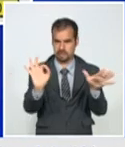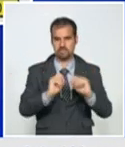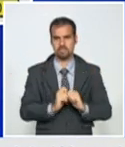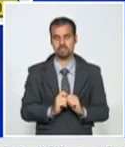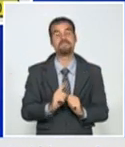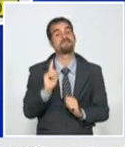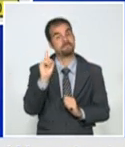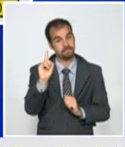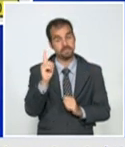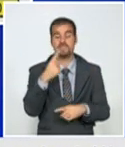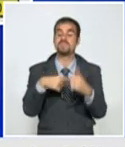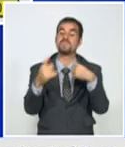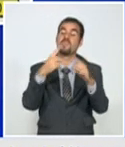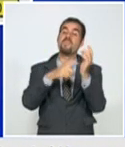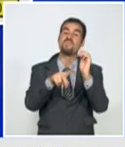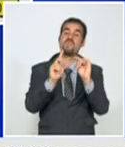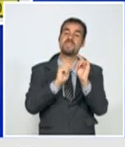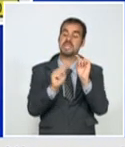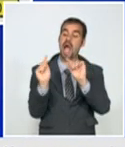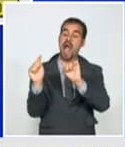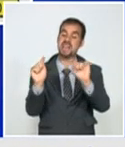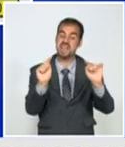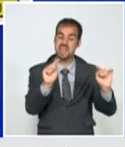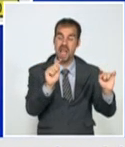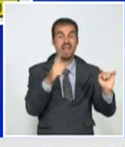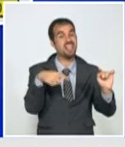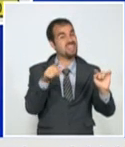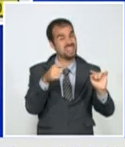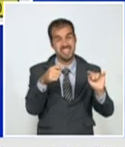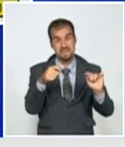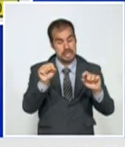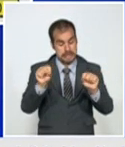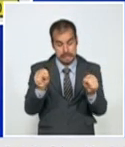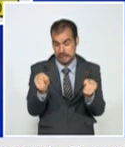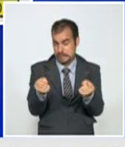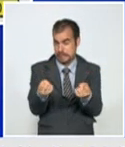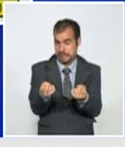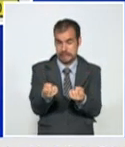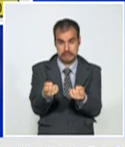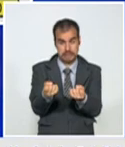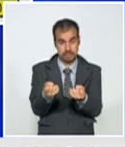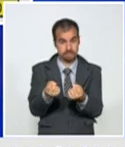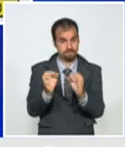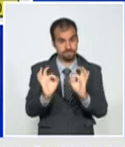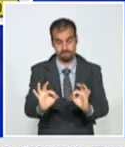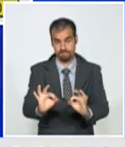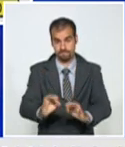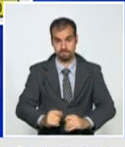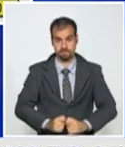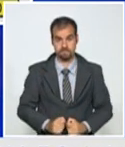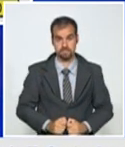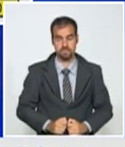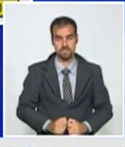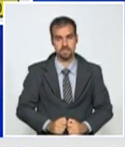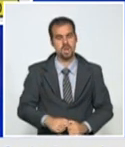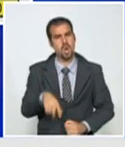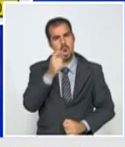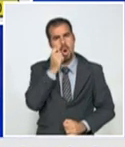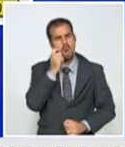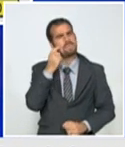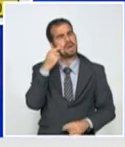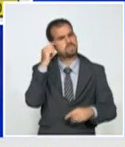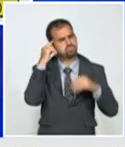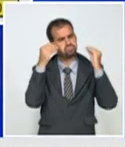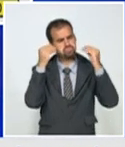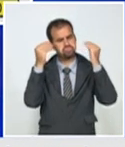provincias donde tienen que ser todavía más extremas. Y él hacía un análisis. En